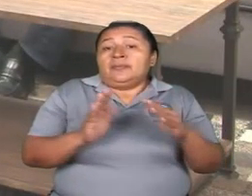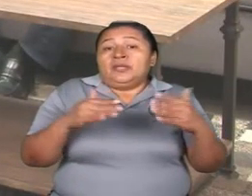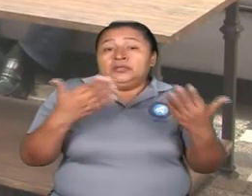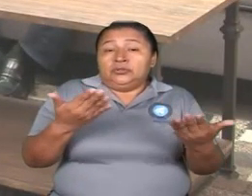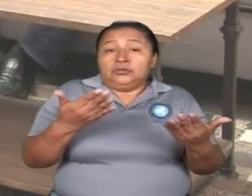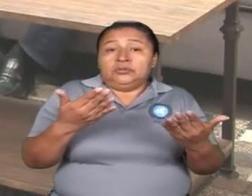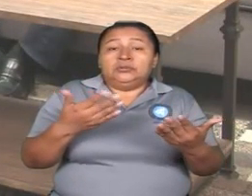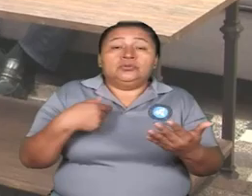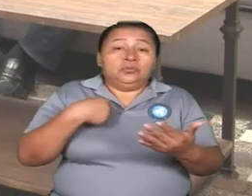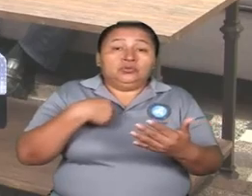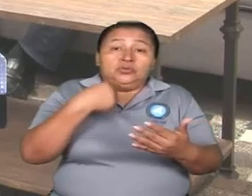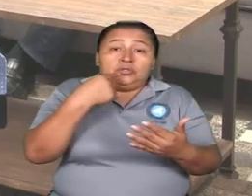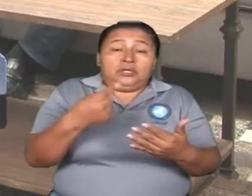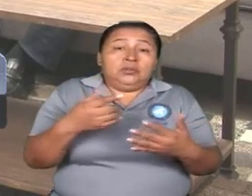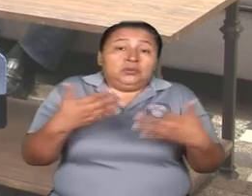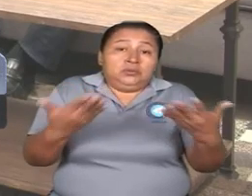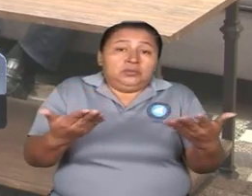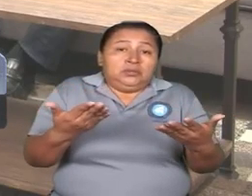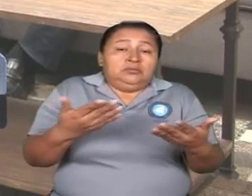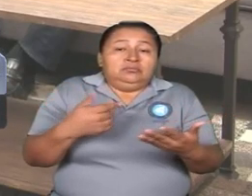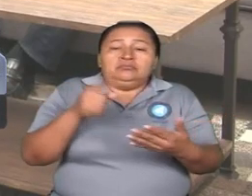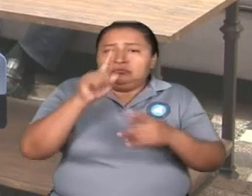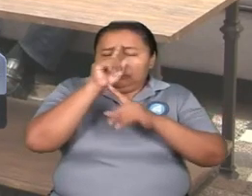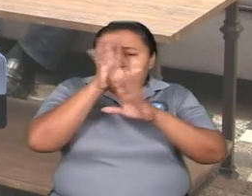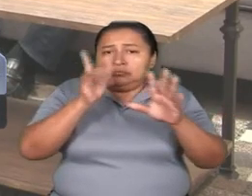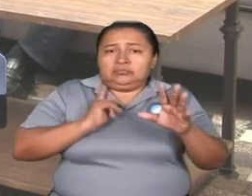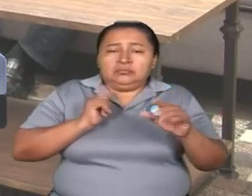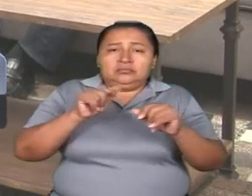digo, aquí hay claramente